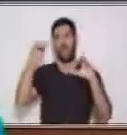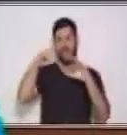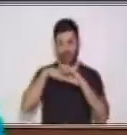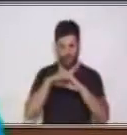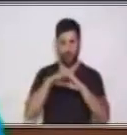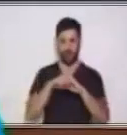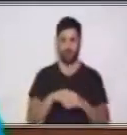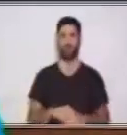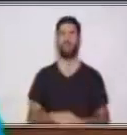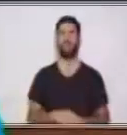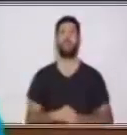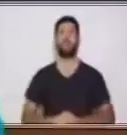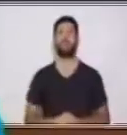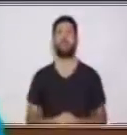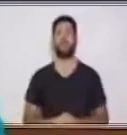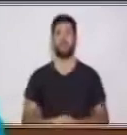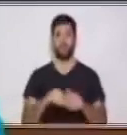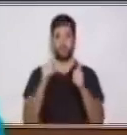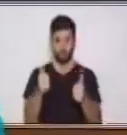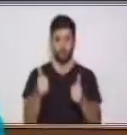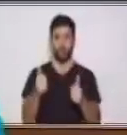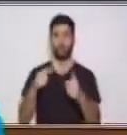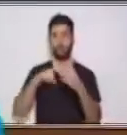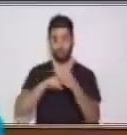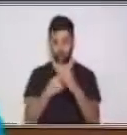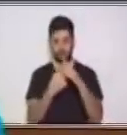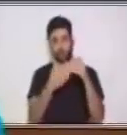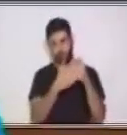una manera general. Entonces, iniciamos.